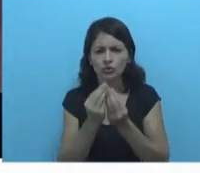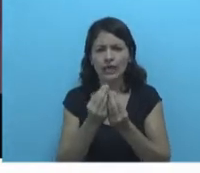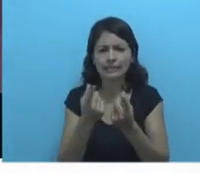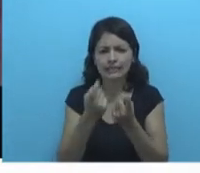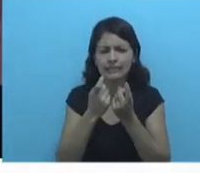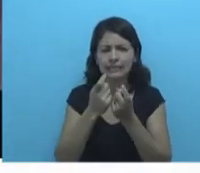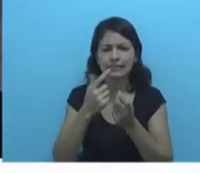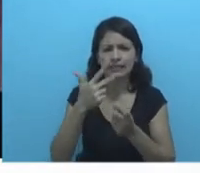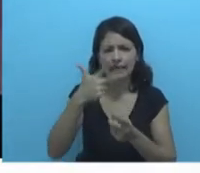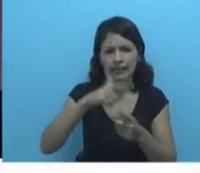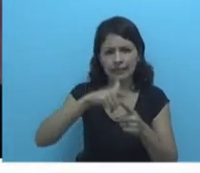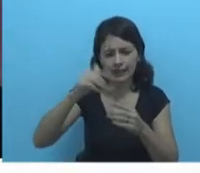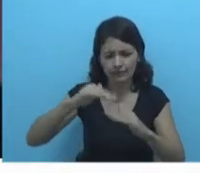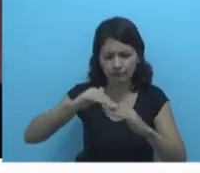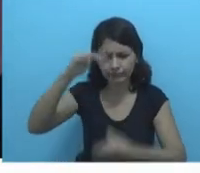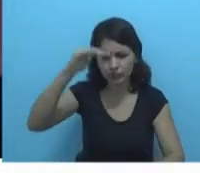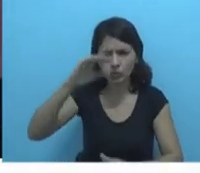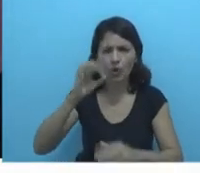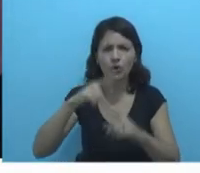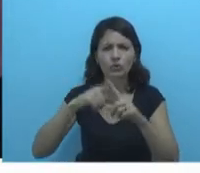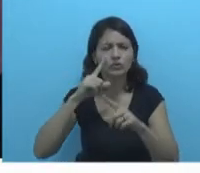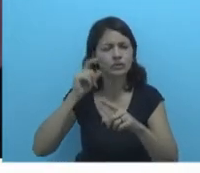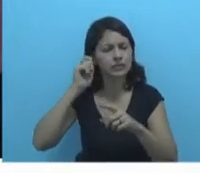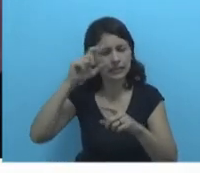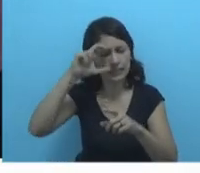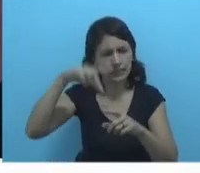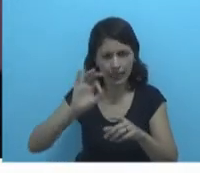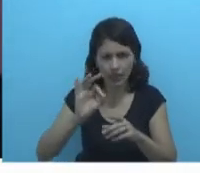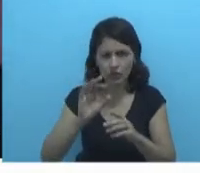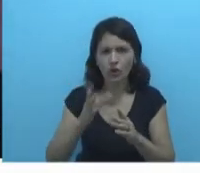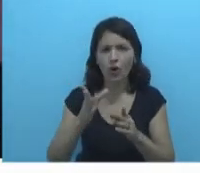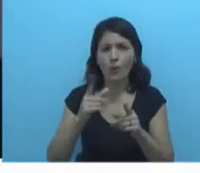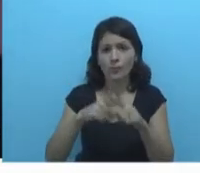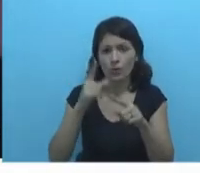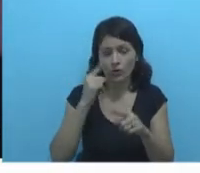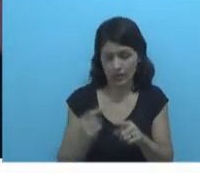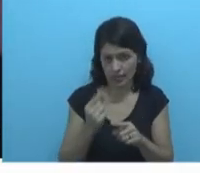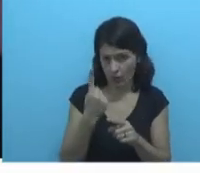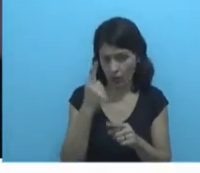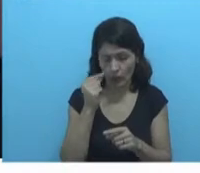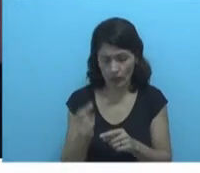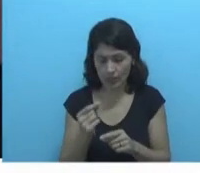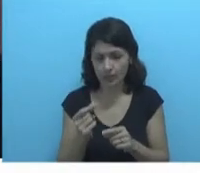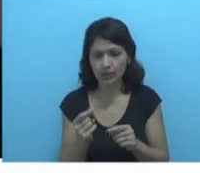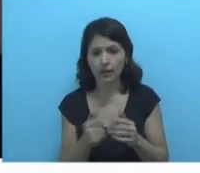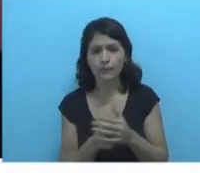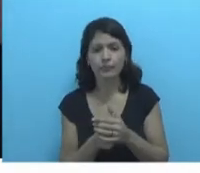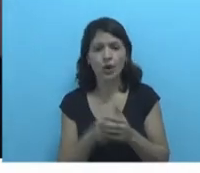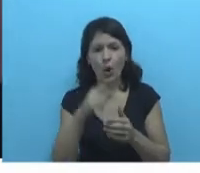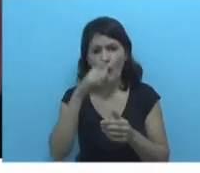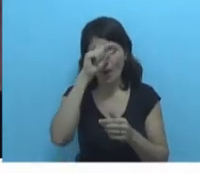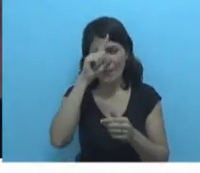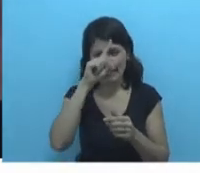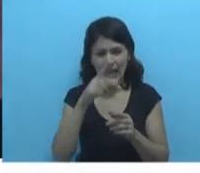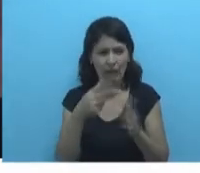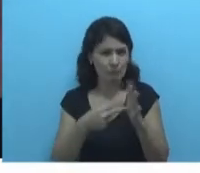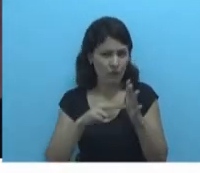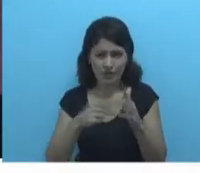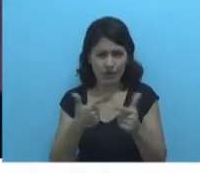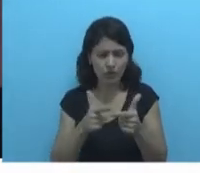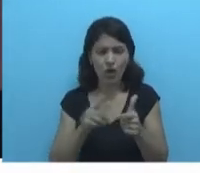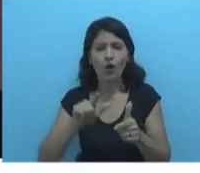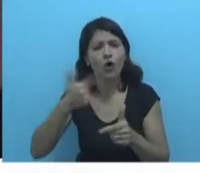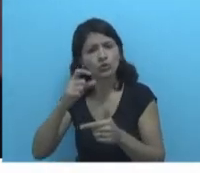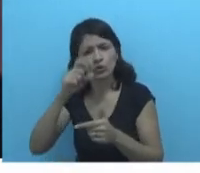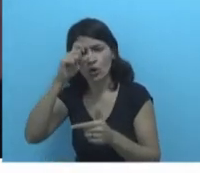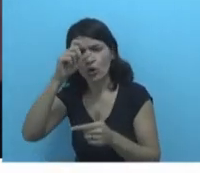ese insumo. Por el momento, el hospital no tuvo problemas con la provisión de oxígeno. Sí los tuvo un nosocomio